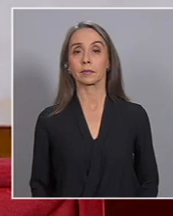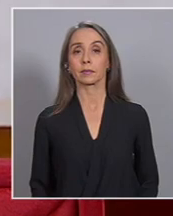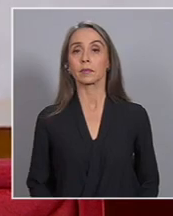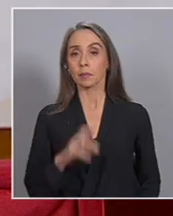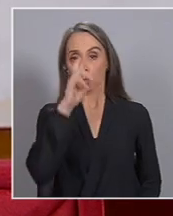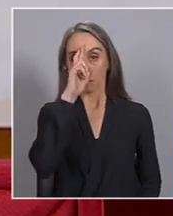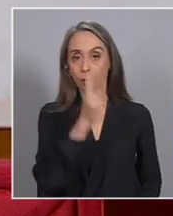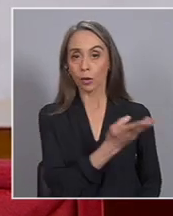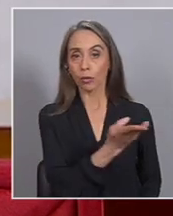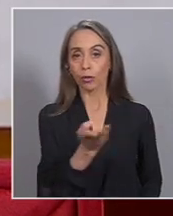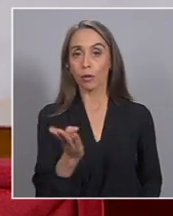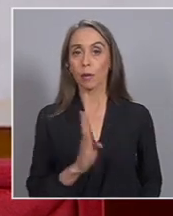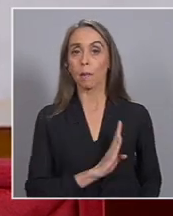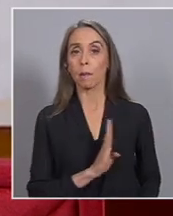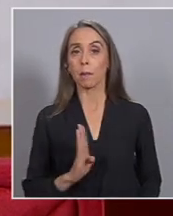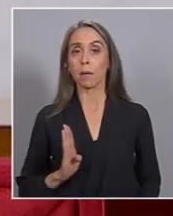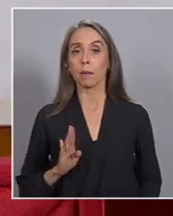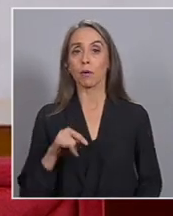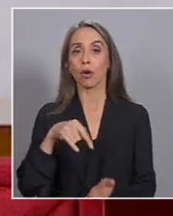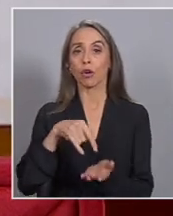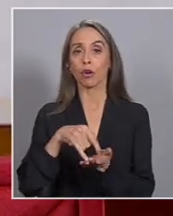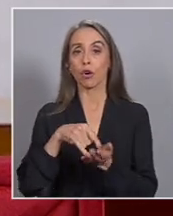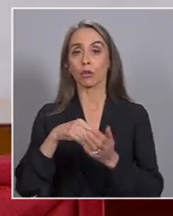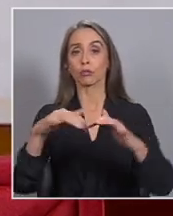Honorables miembros del Congreso Pleno,